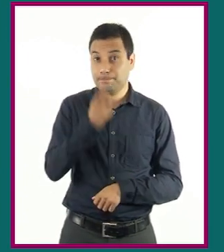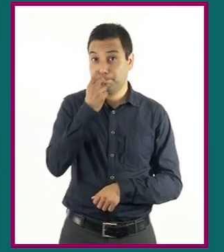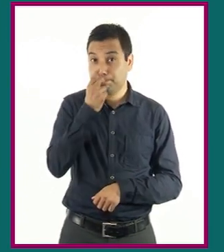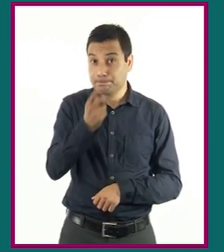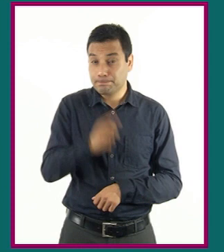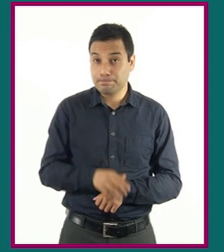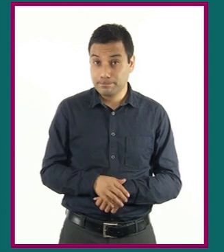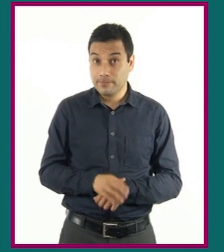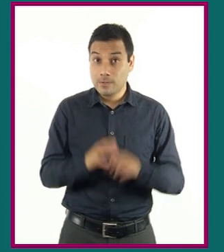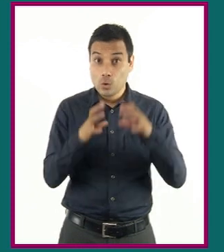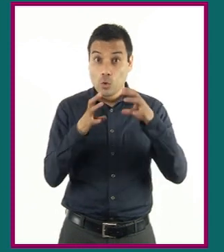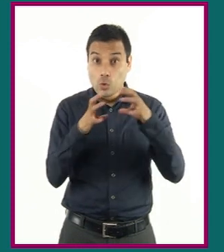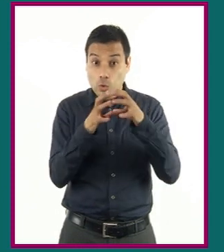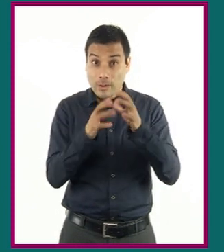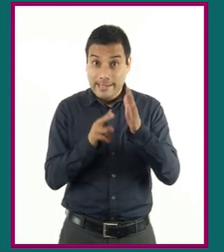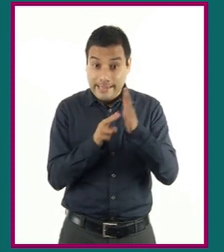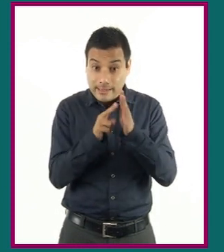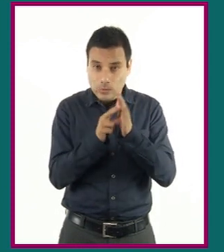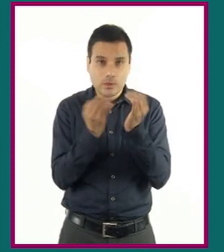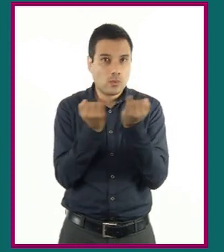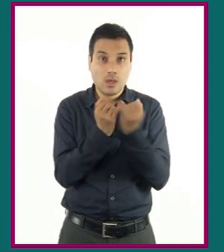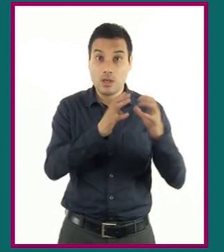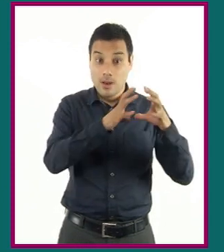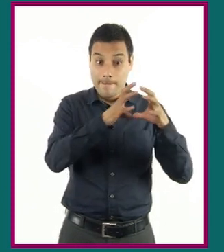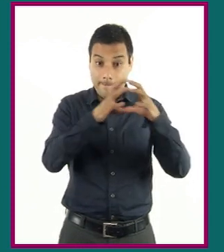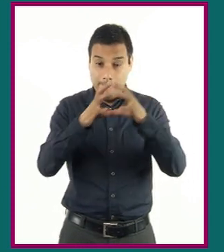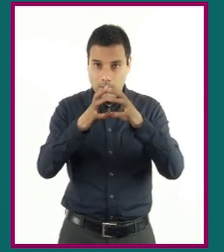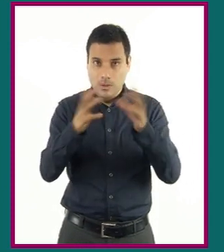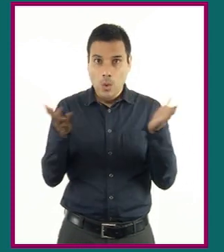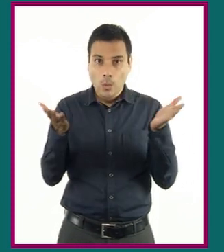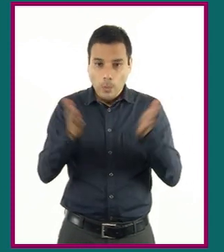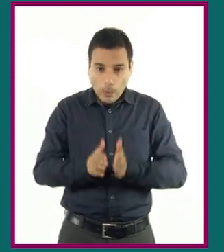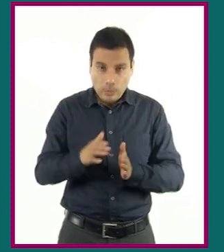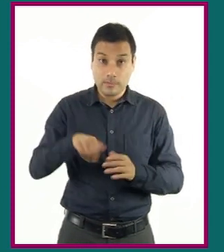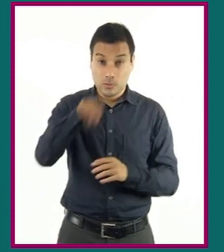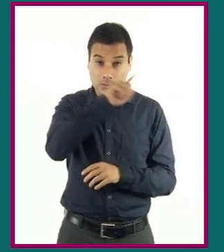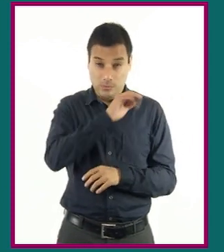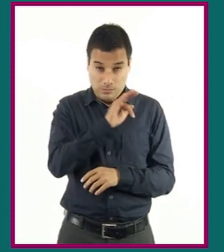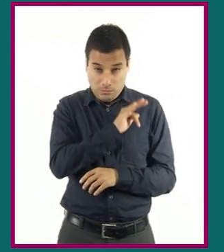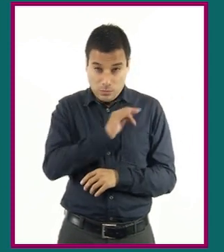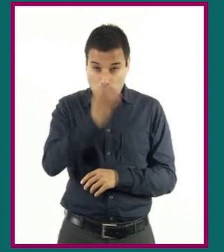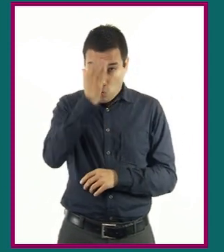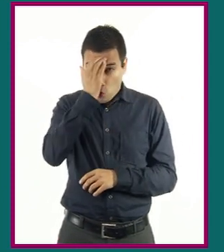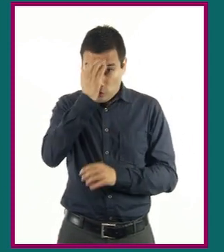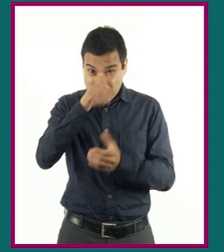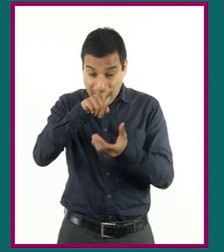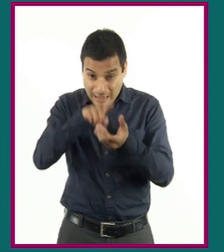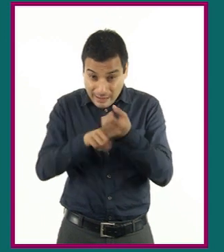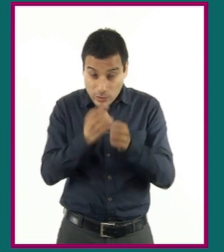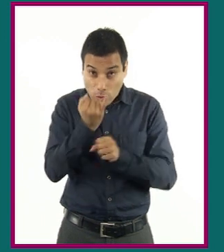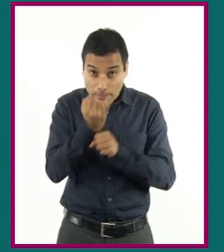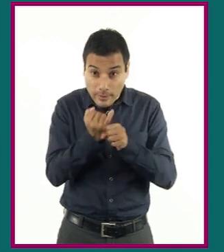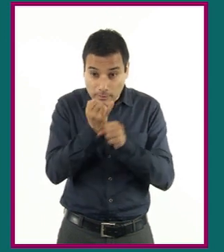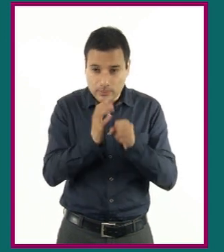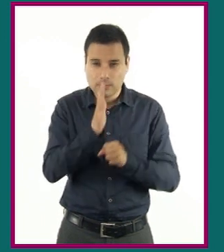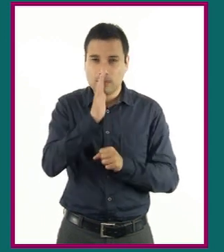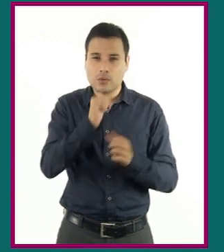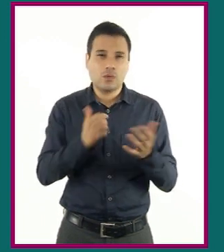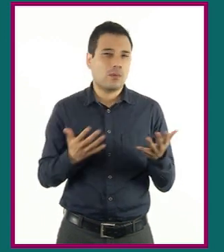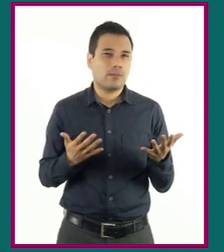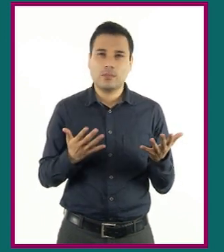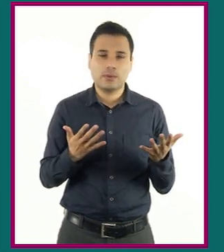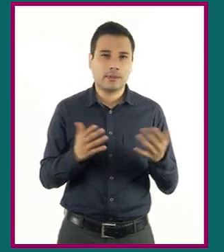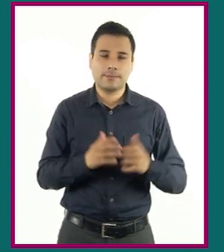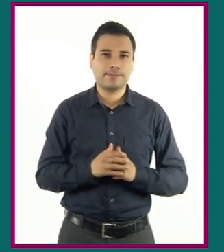de los agujeros negros. Sin embargo, como no podemos acceder a su interior ni somos capaces de ver lo que sucede